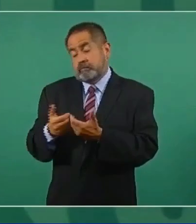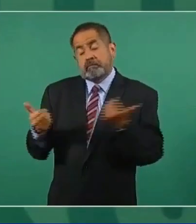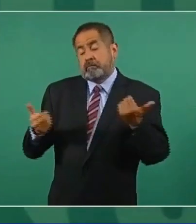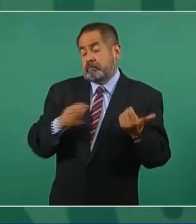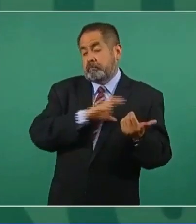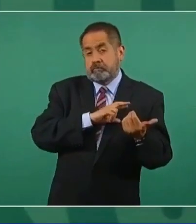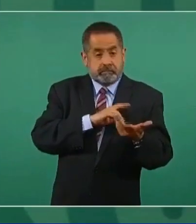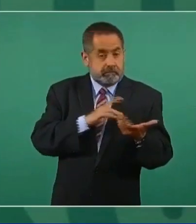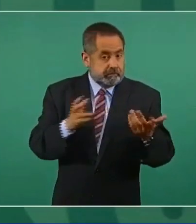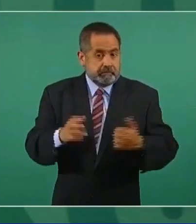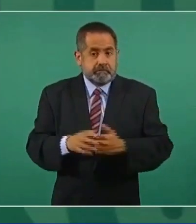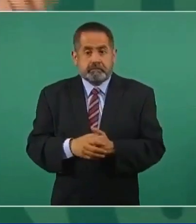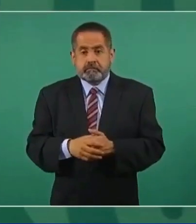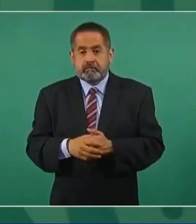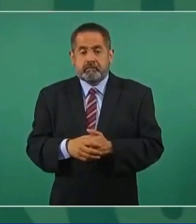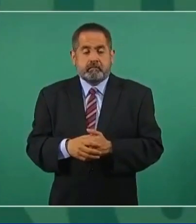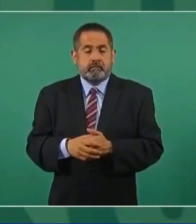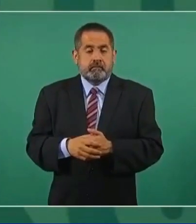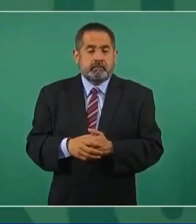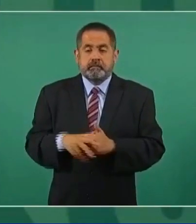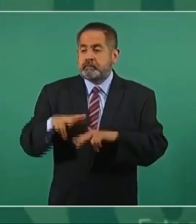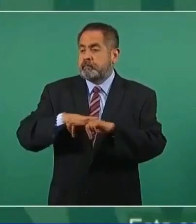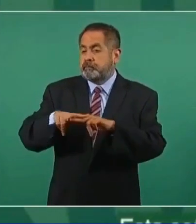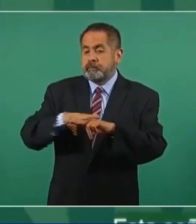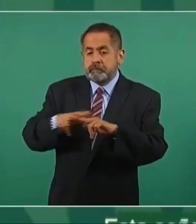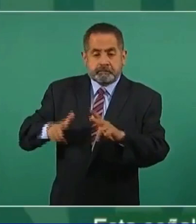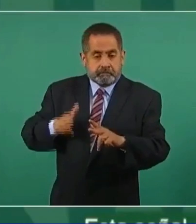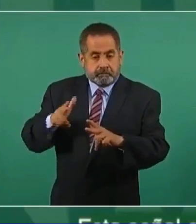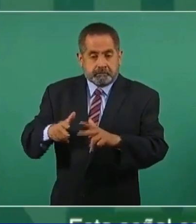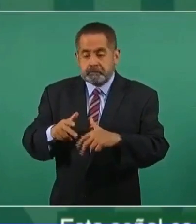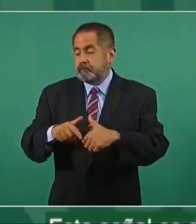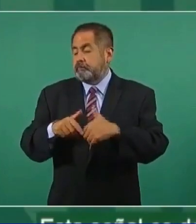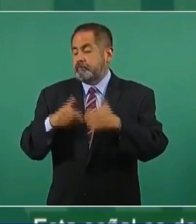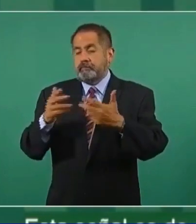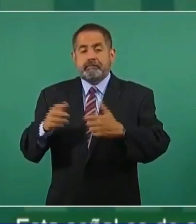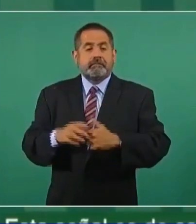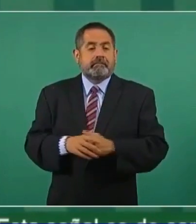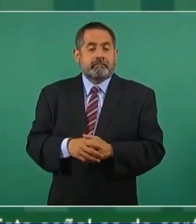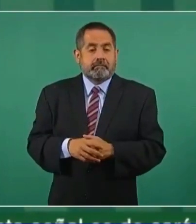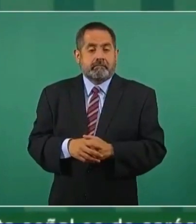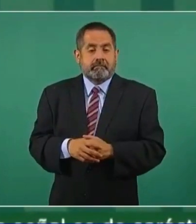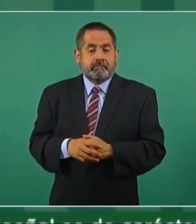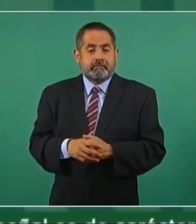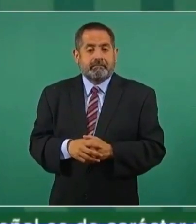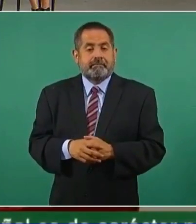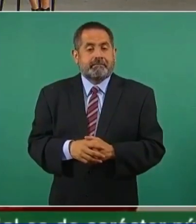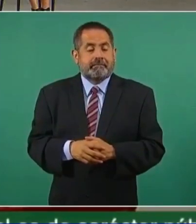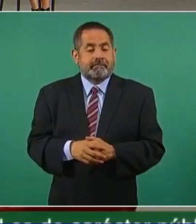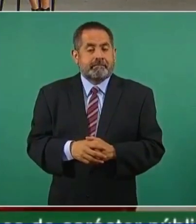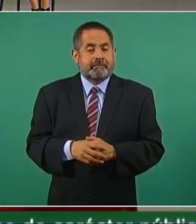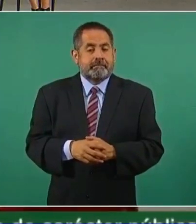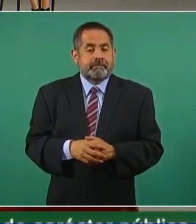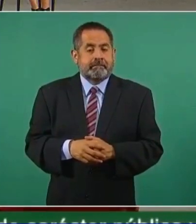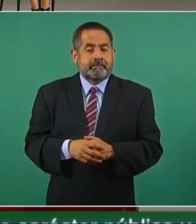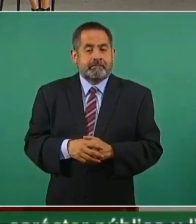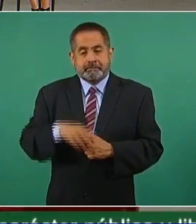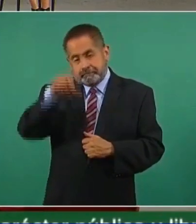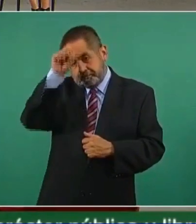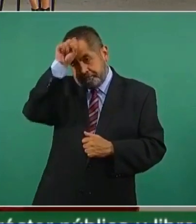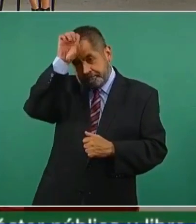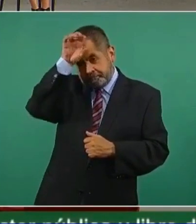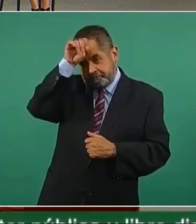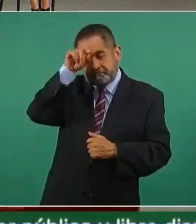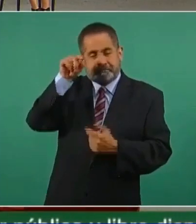los ferrocarriles, las